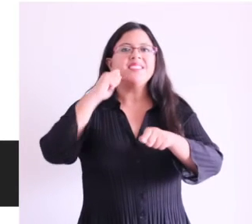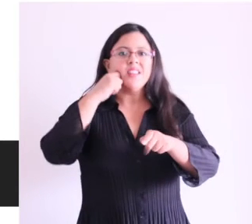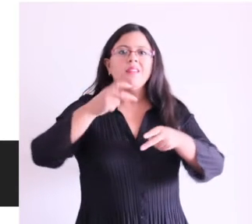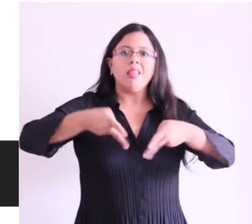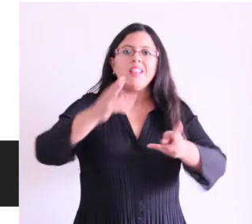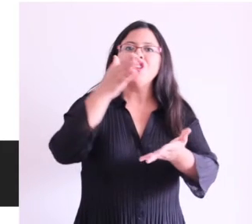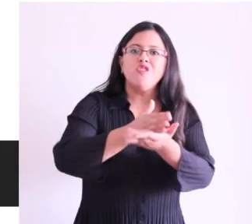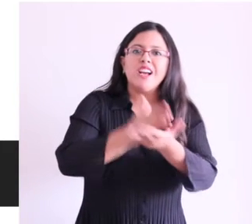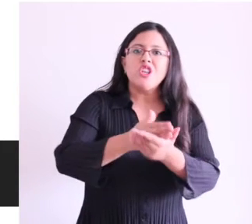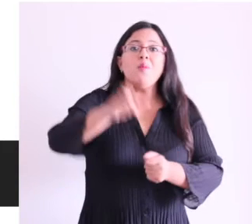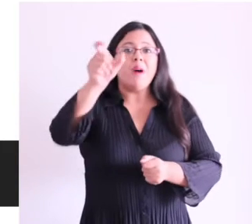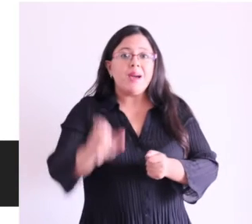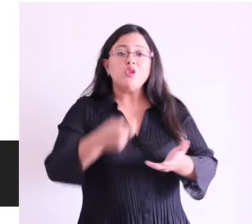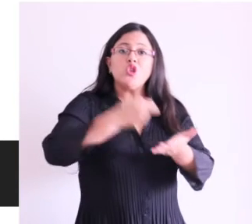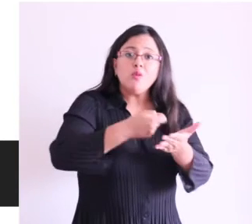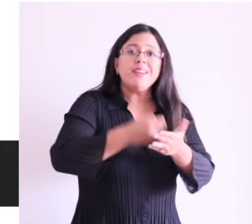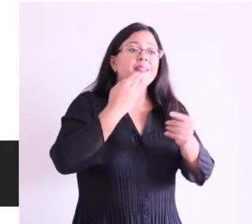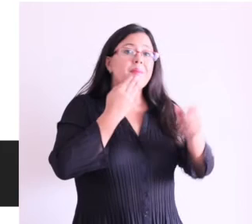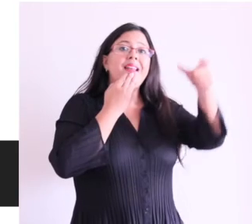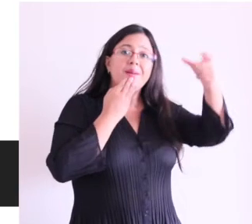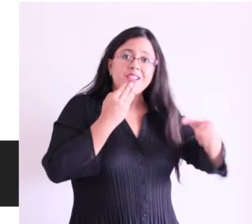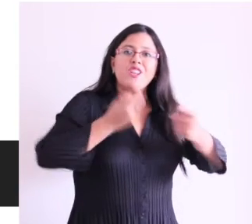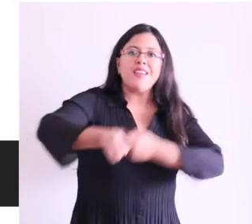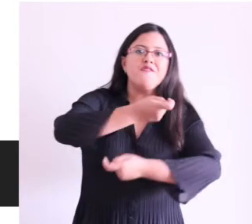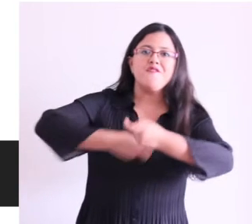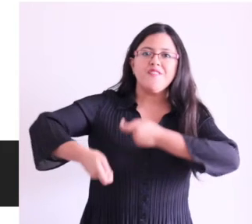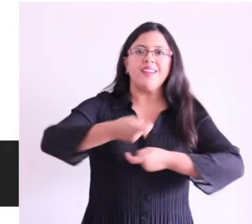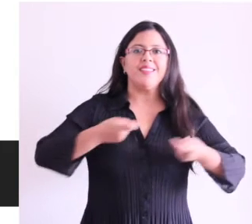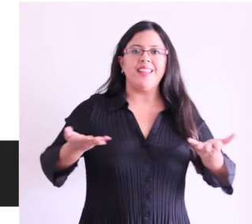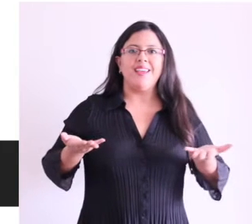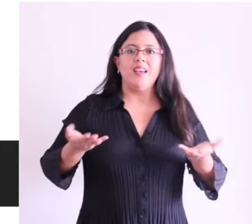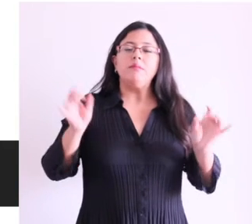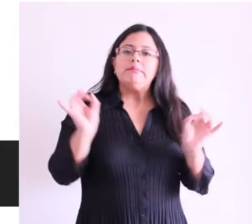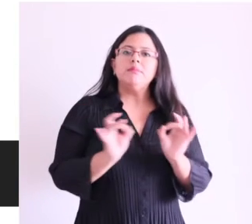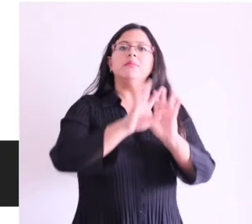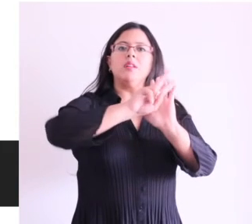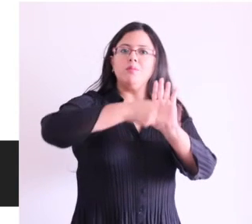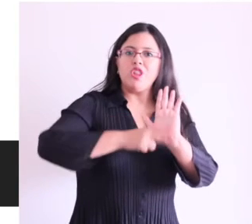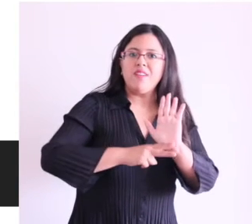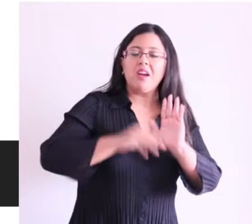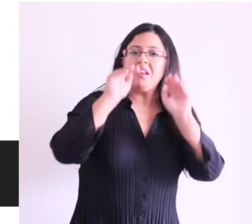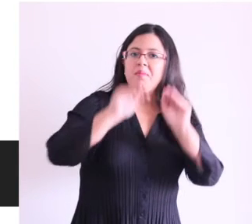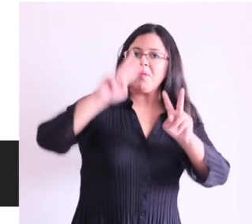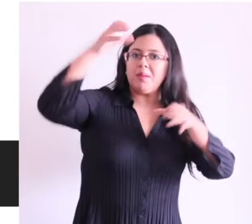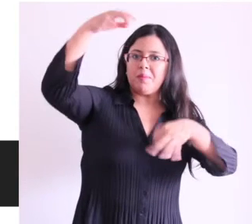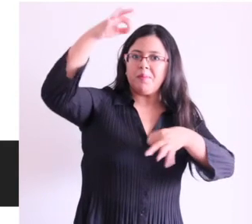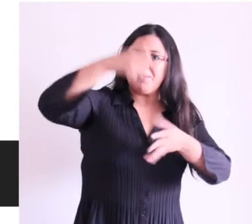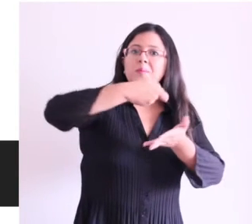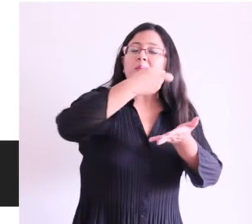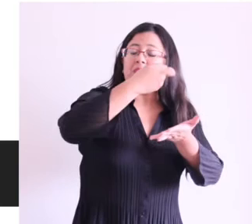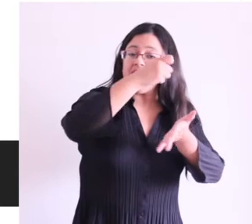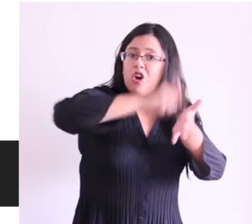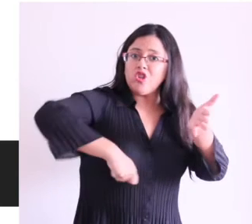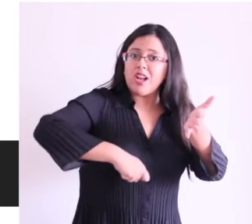y obligaciones para el comprador y para el vendedor. En el caso de modificar el mismo ejemplo del contrato de